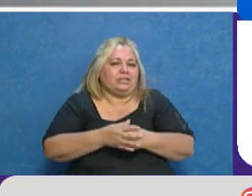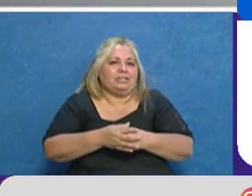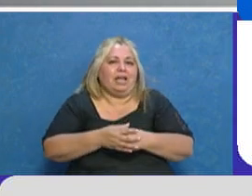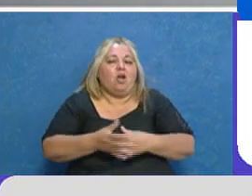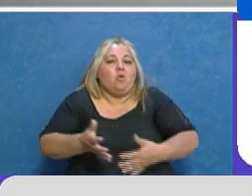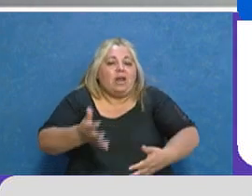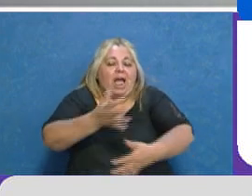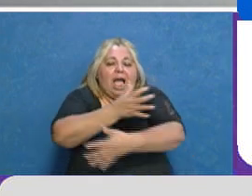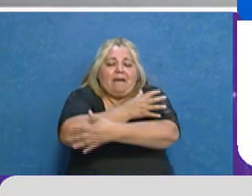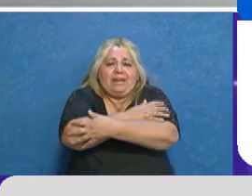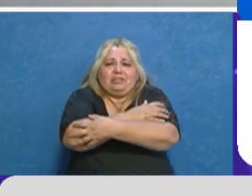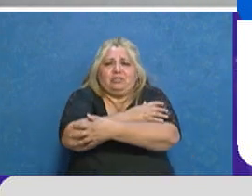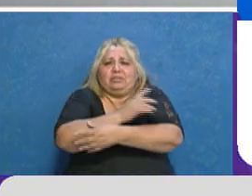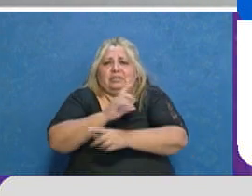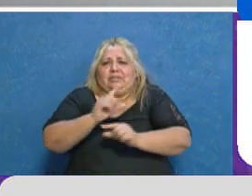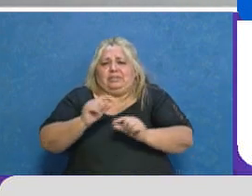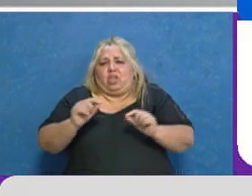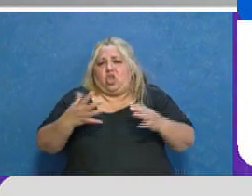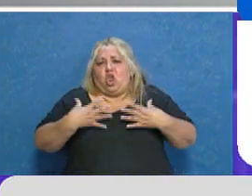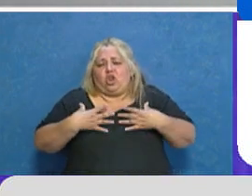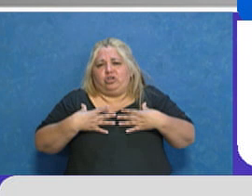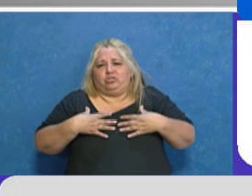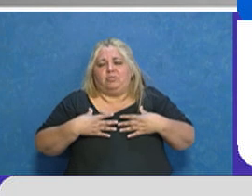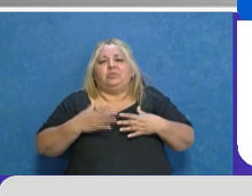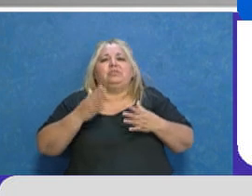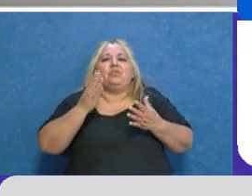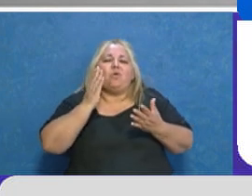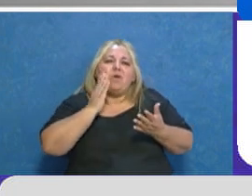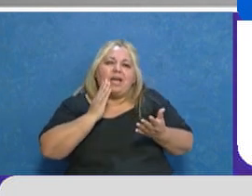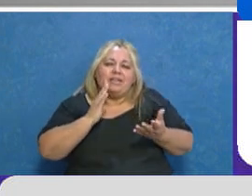para ellos es terrible, pero sí podemos dar un cariño